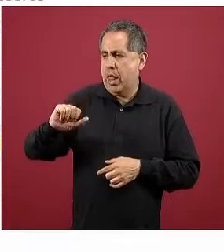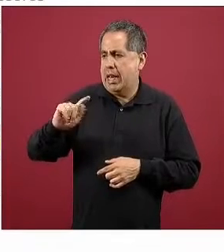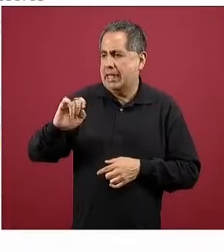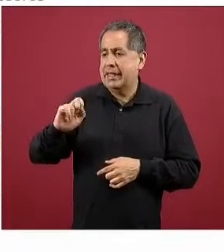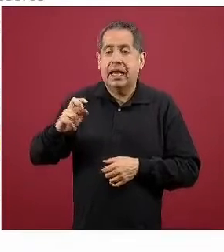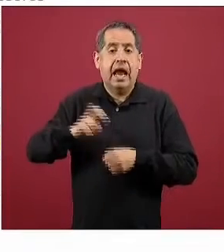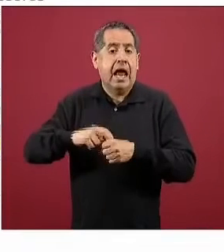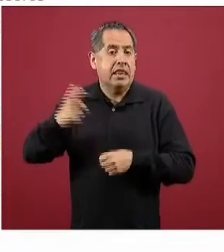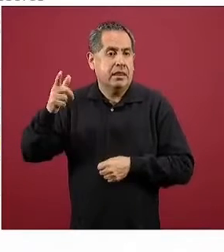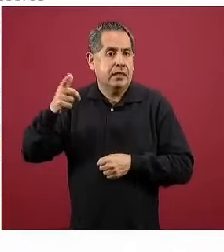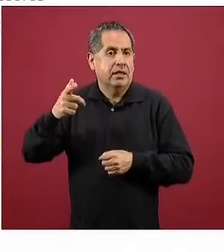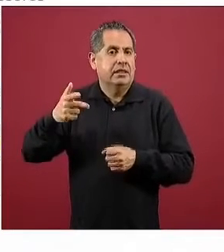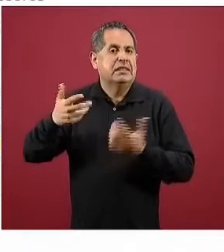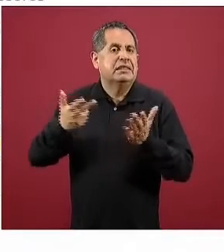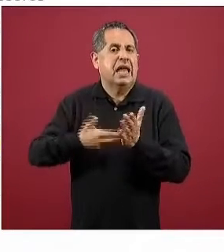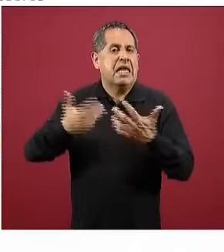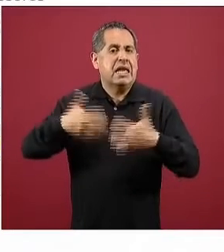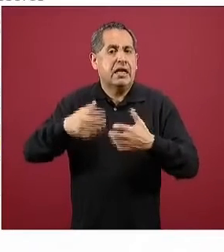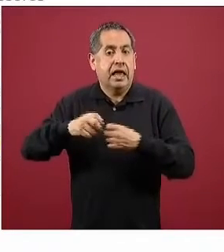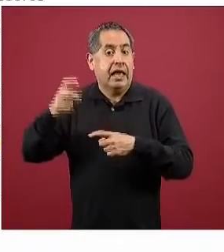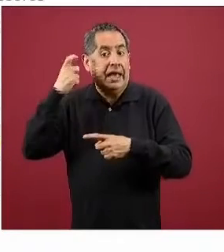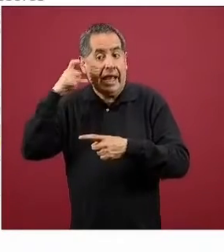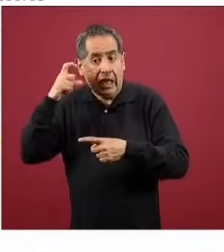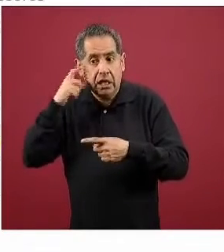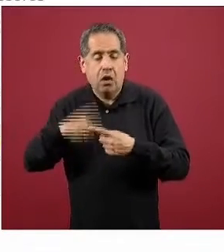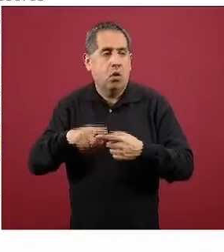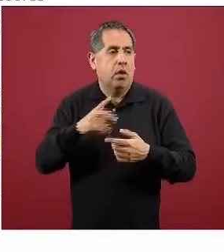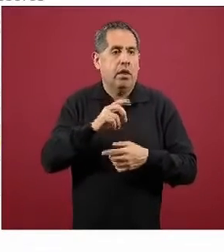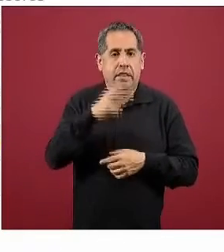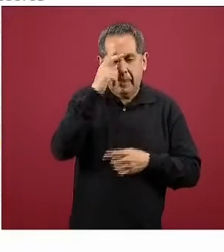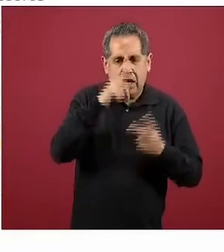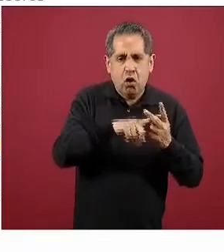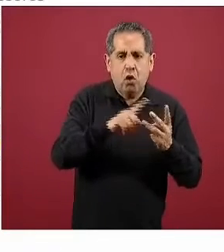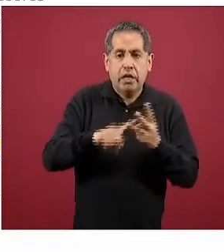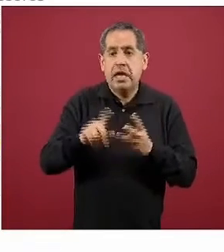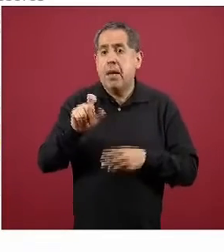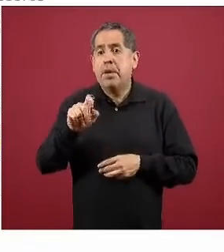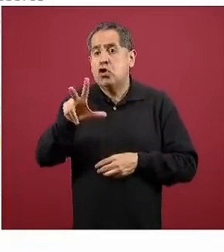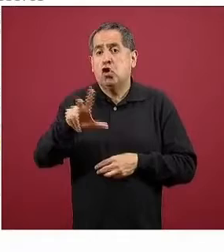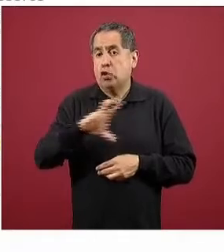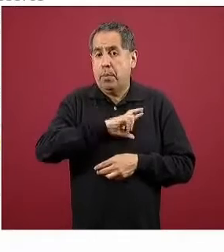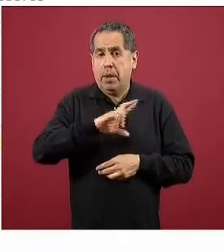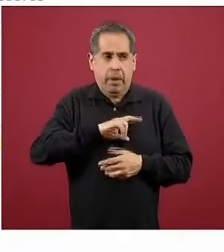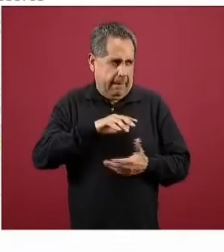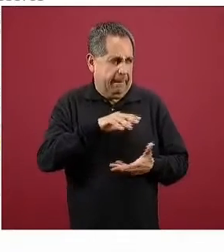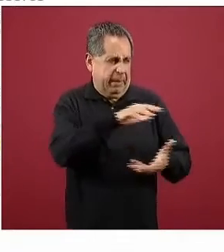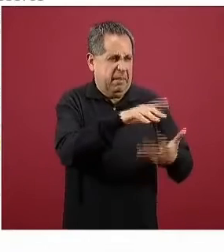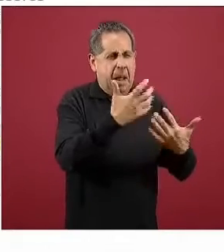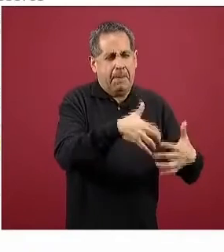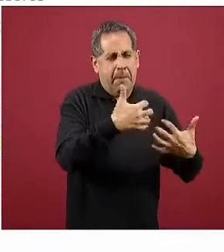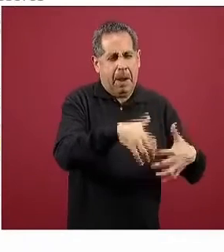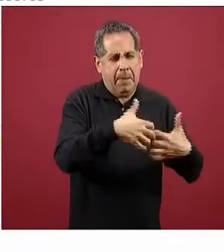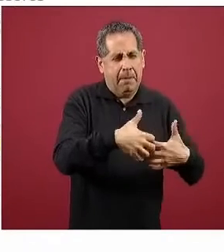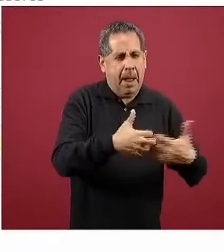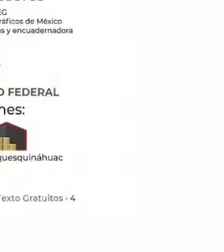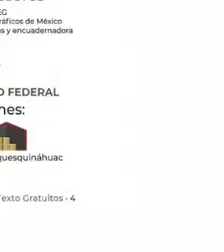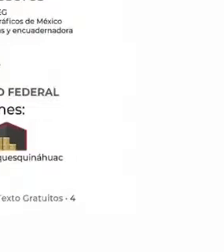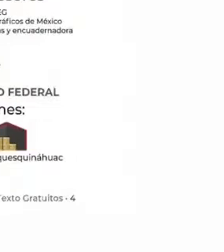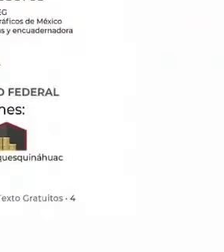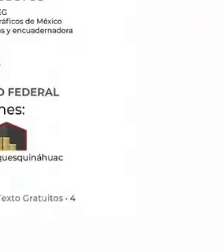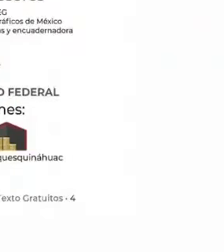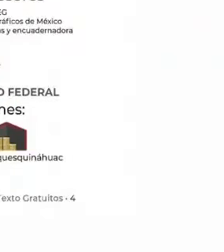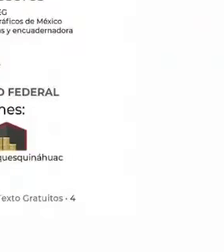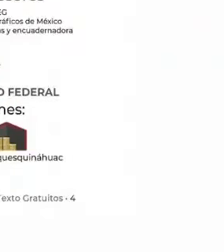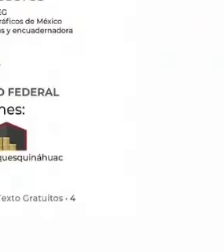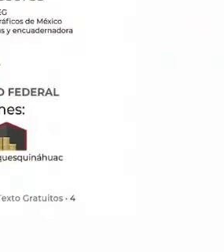en Querétaro, Talleres Gráficos de México, IEPSA y 28 impresores privados. Salen los libros y se van a